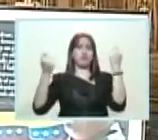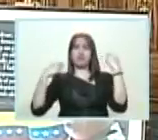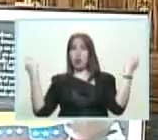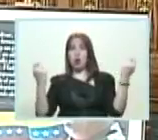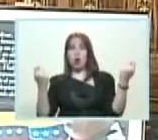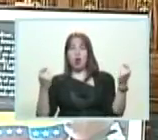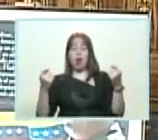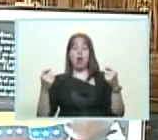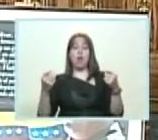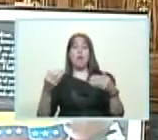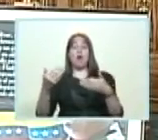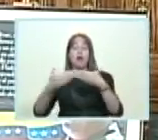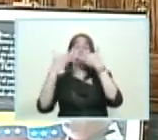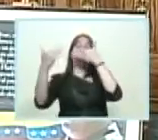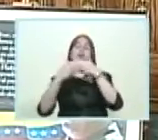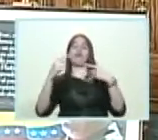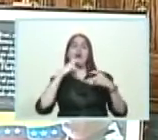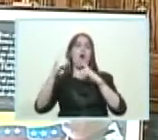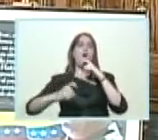intolerancia fascista